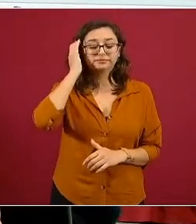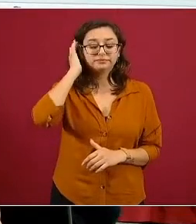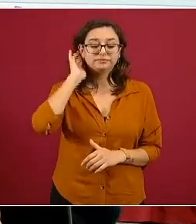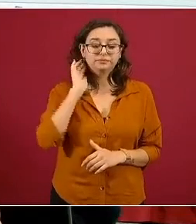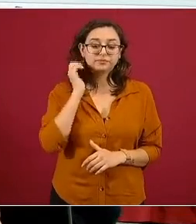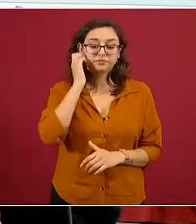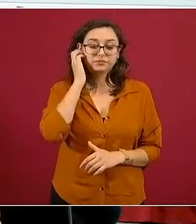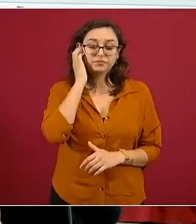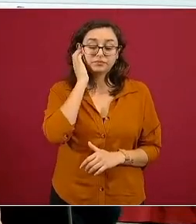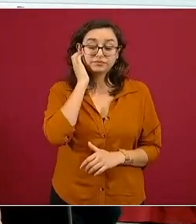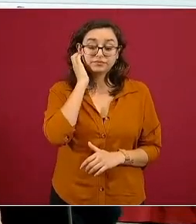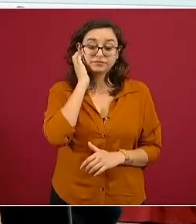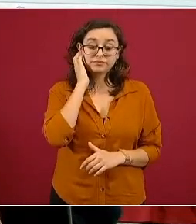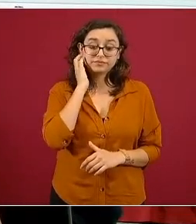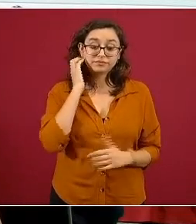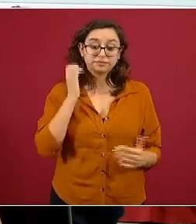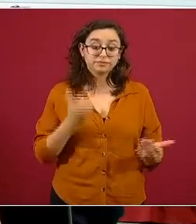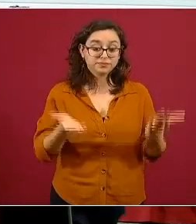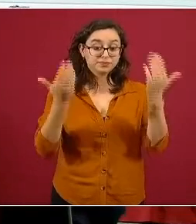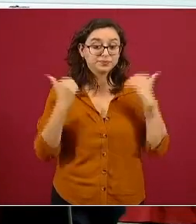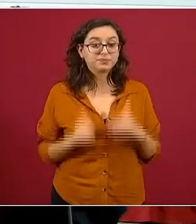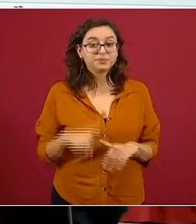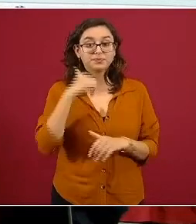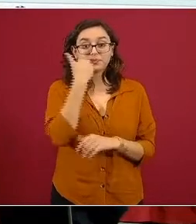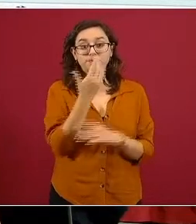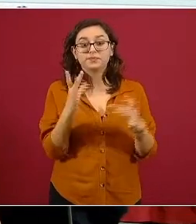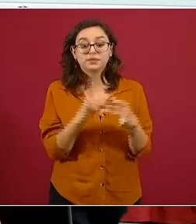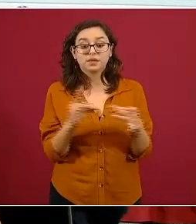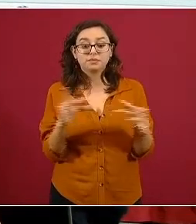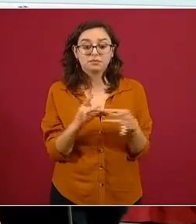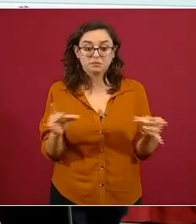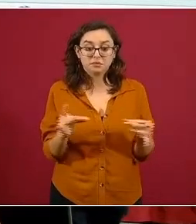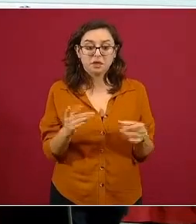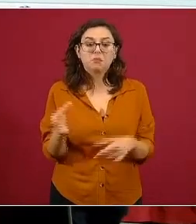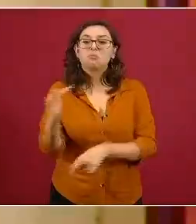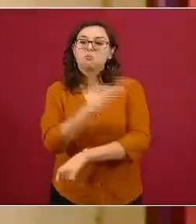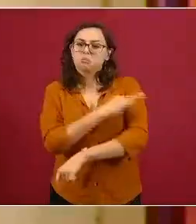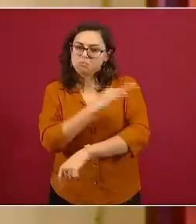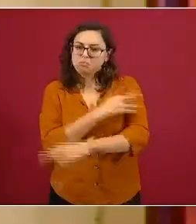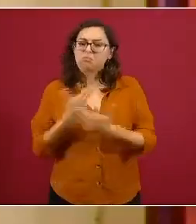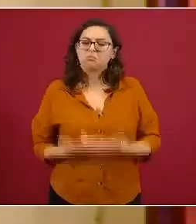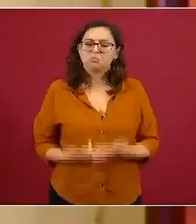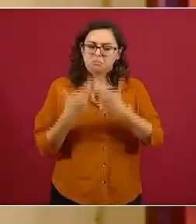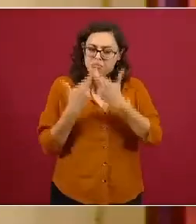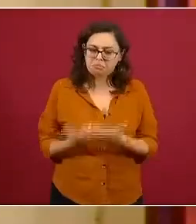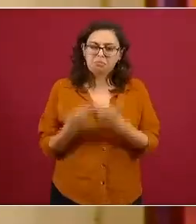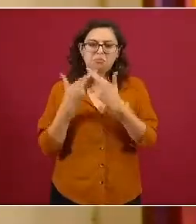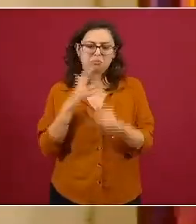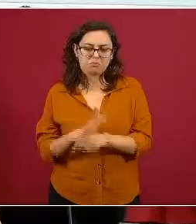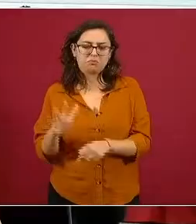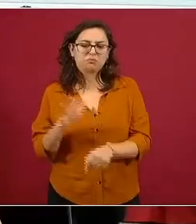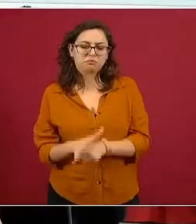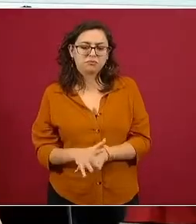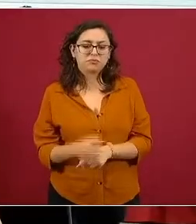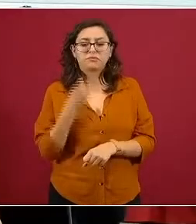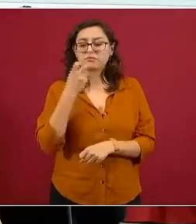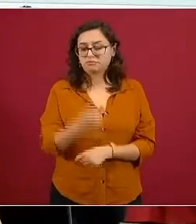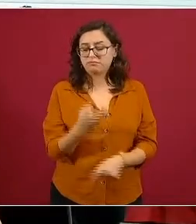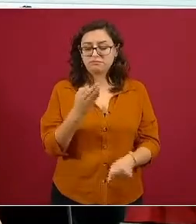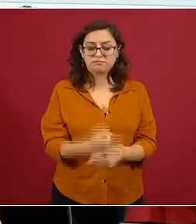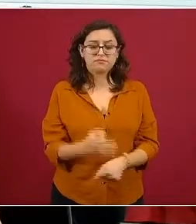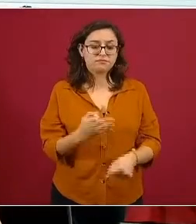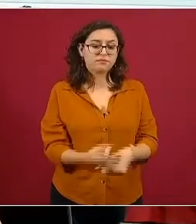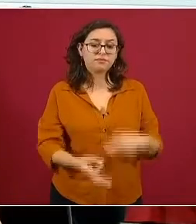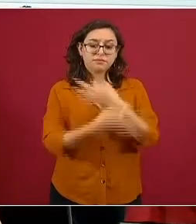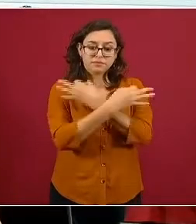Y les quiero señalar que hay disponibilidad de vacuna. Y este es uno de los grandes mensajes que quisiéramos dejar como equipo